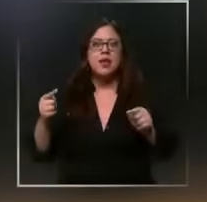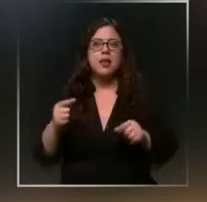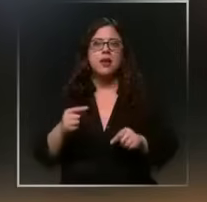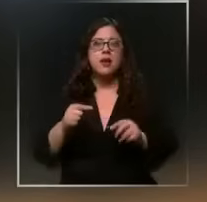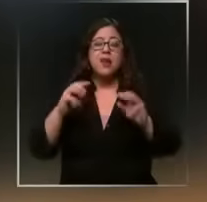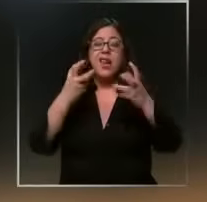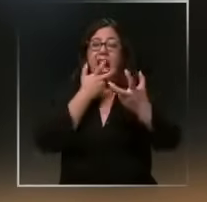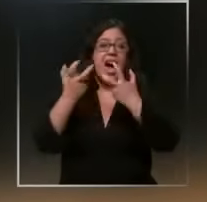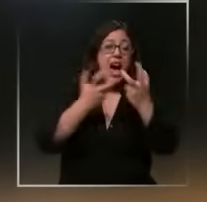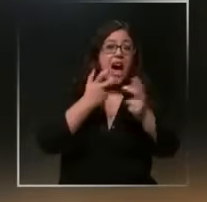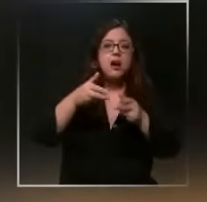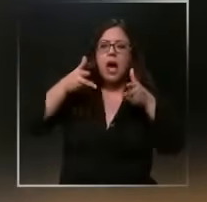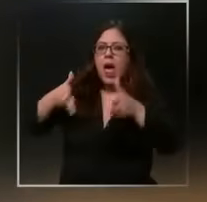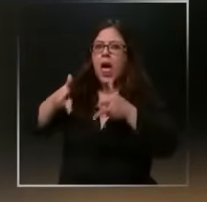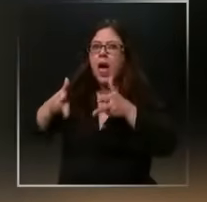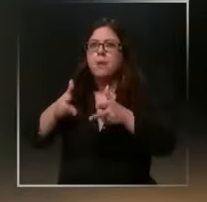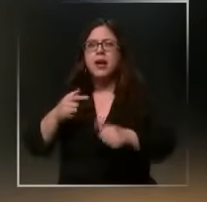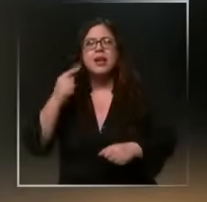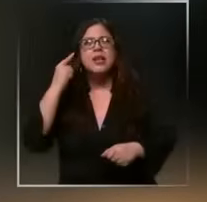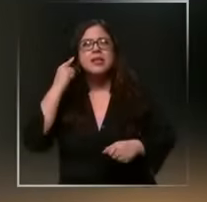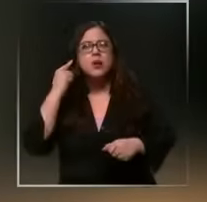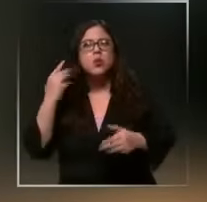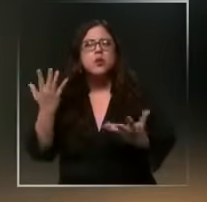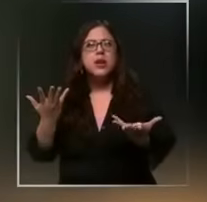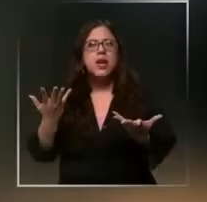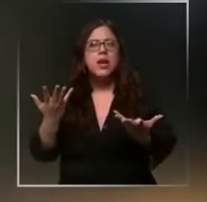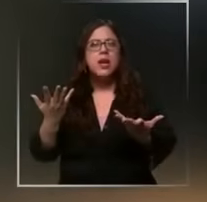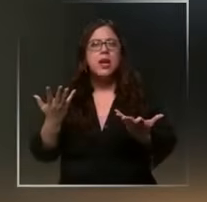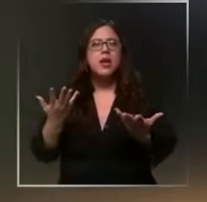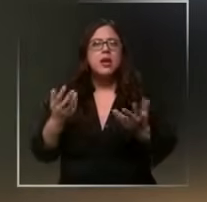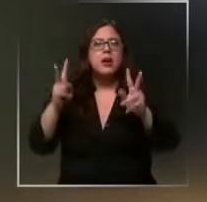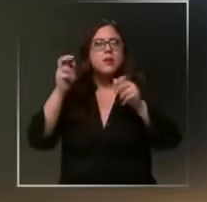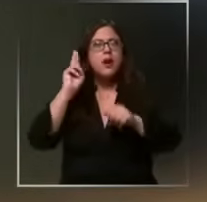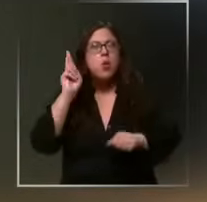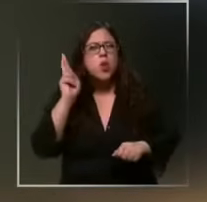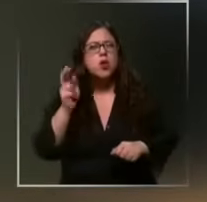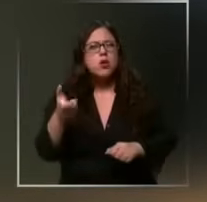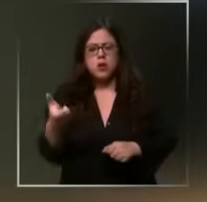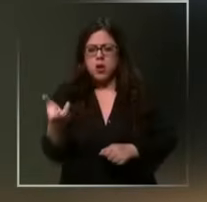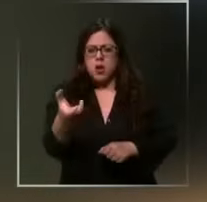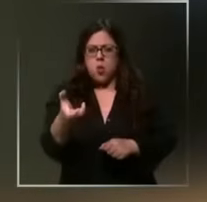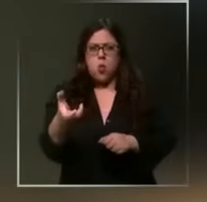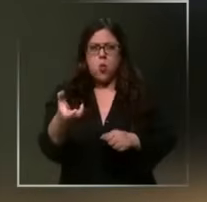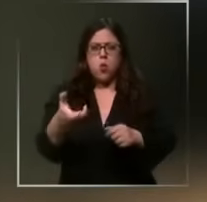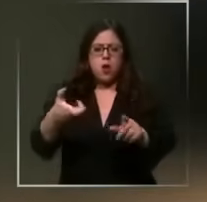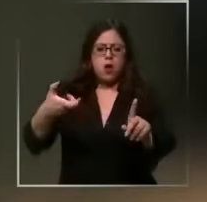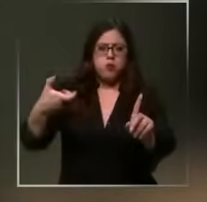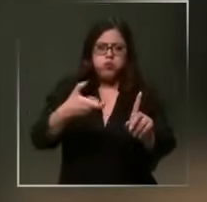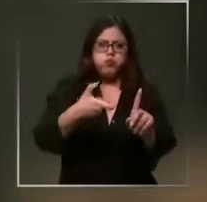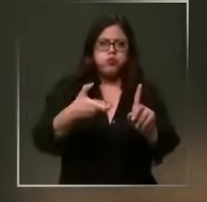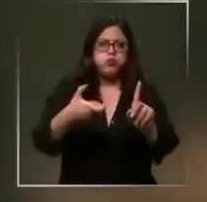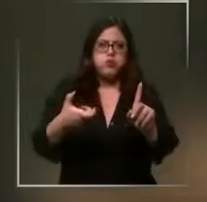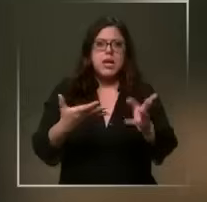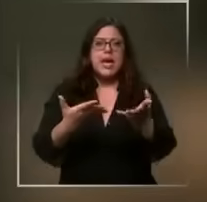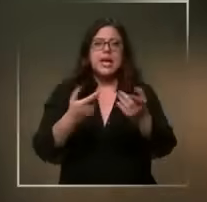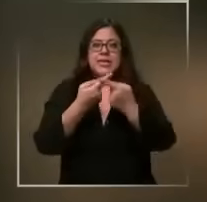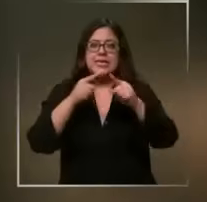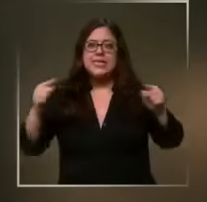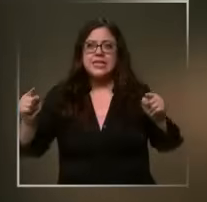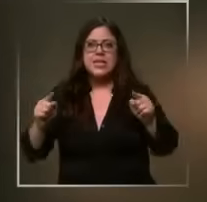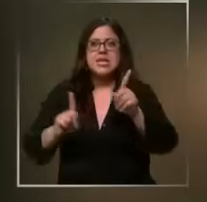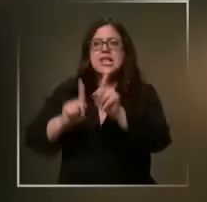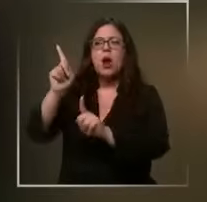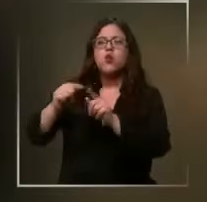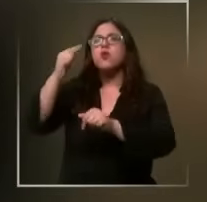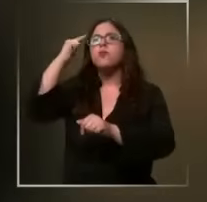Entre los gritos o las amenazas se escucha cómo emplean, aseguran, un electrochoque en contra de los residentes. Primero se especuló que era un